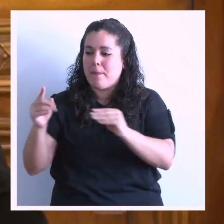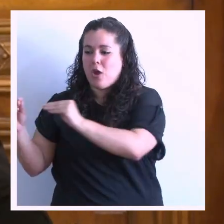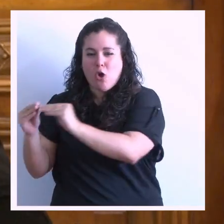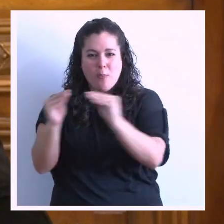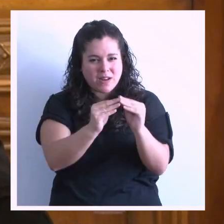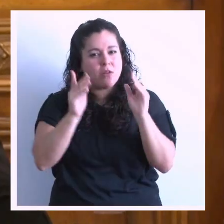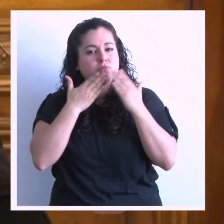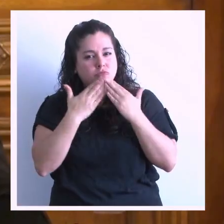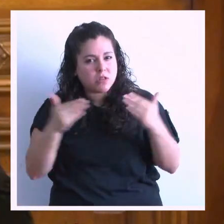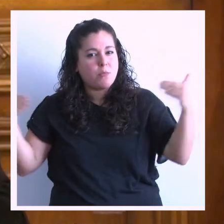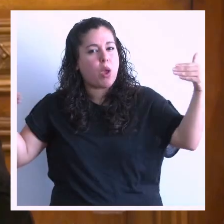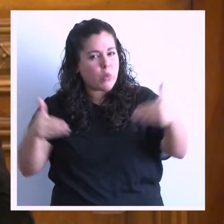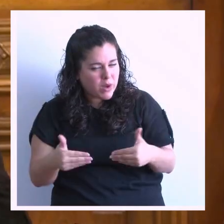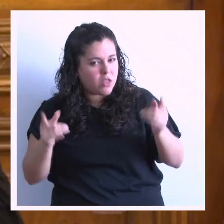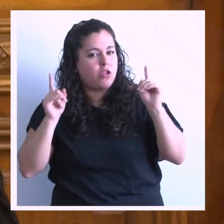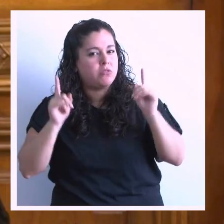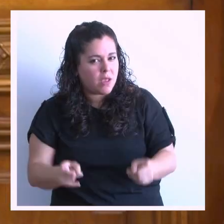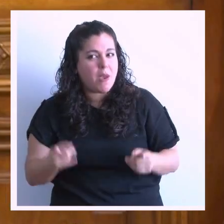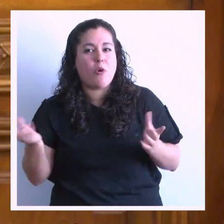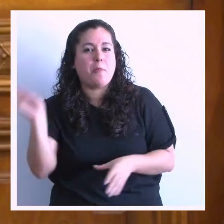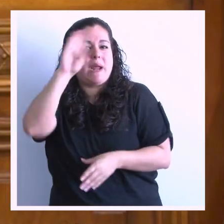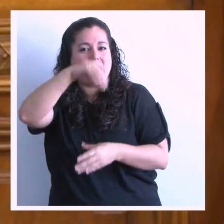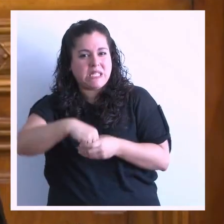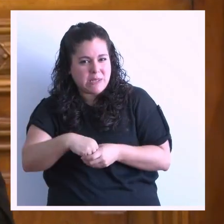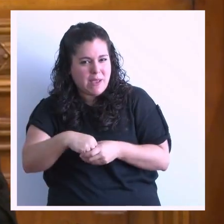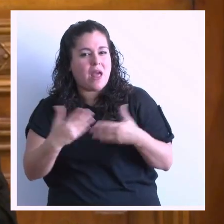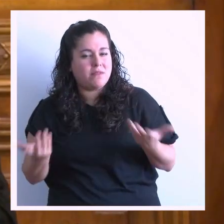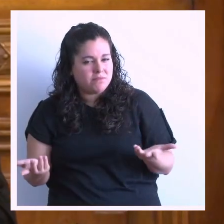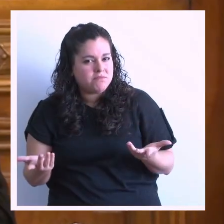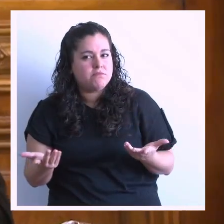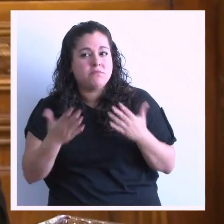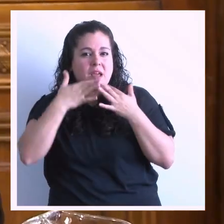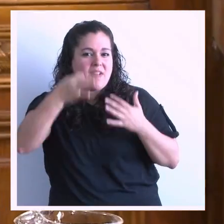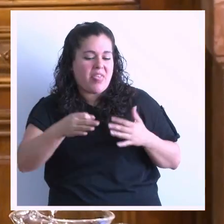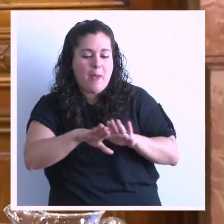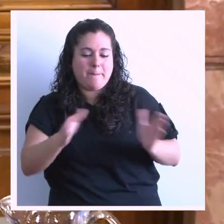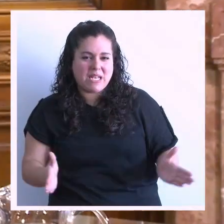realmente de esta mesa. Nosotros nos despedimos hasta la semana próxima. Muchísimas gracias.